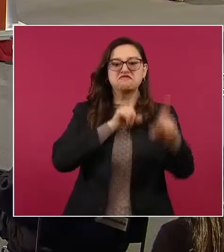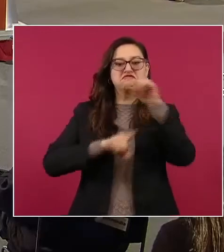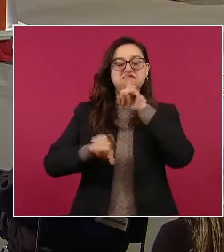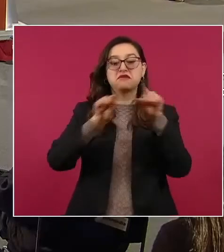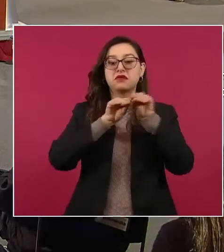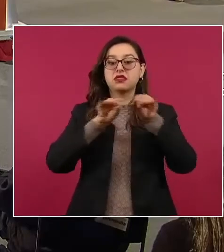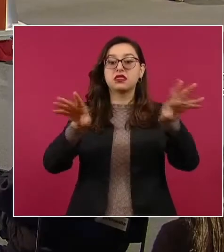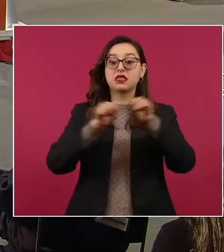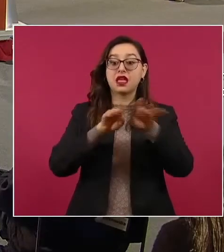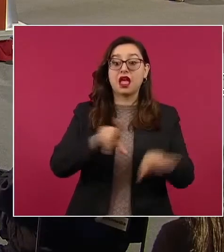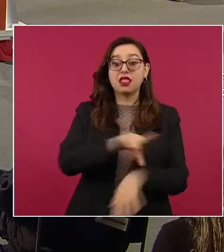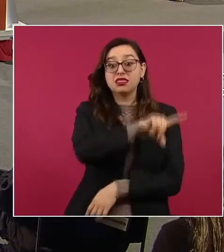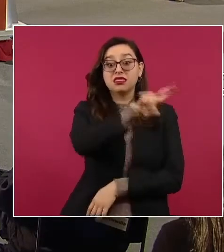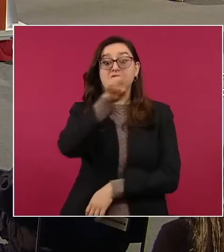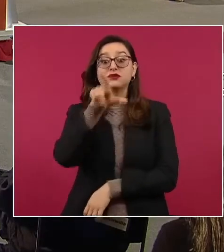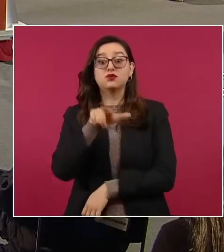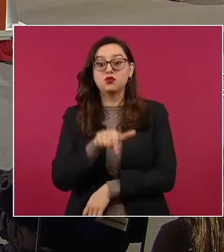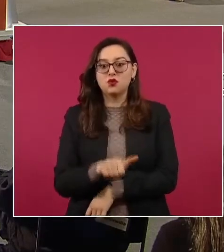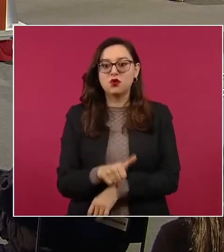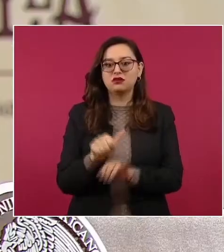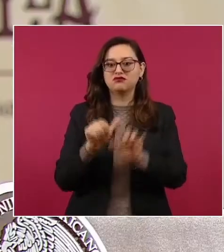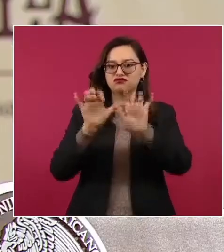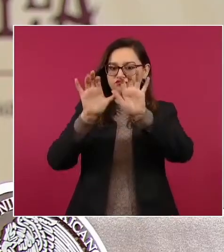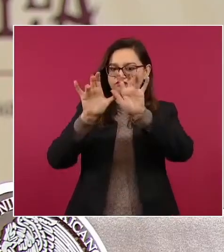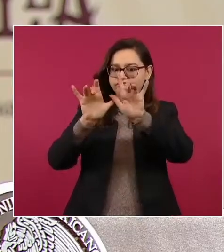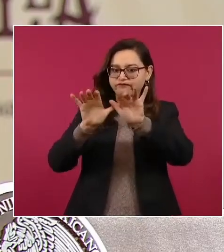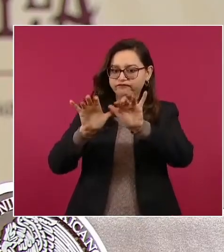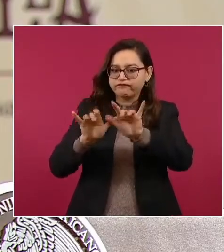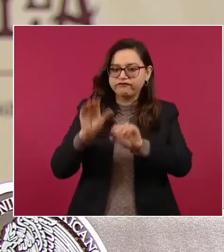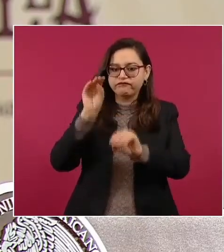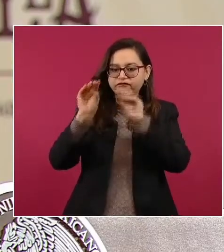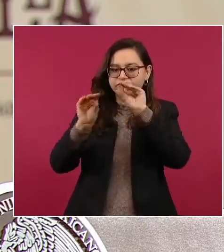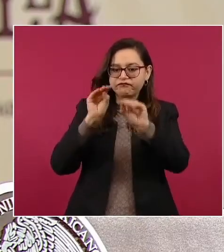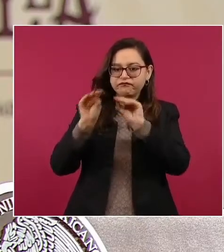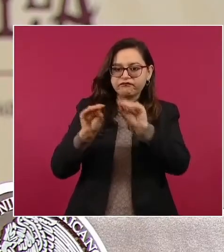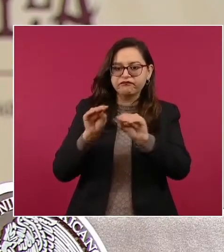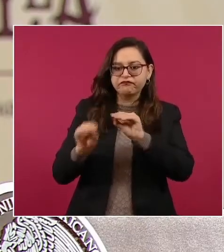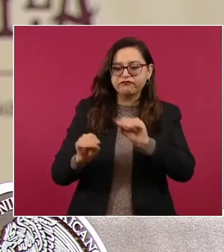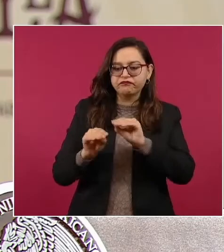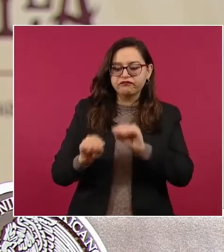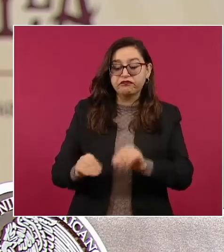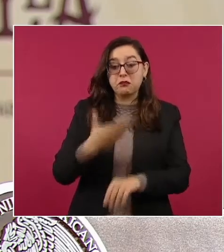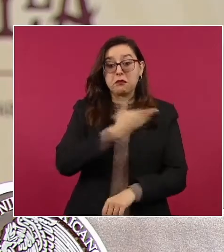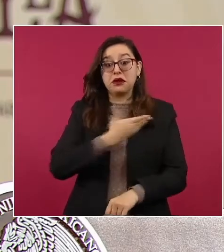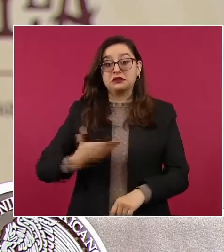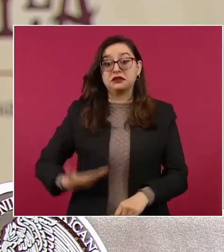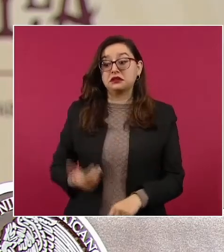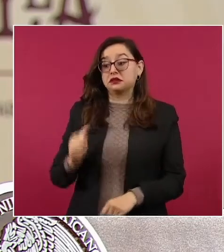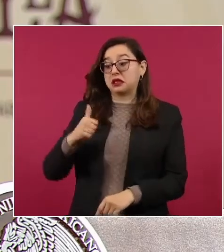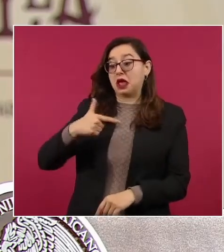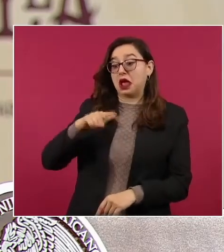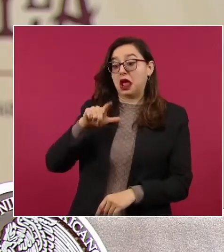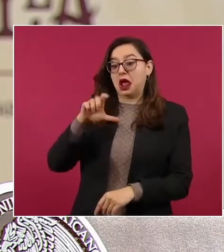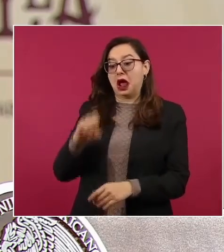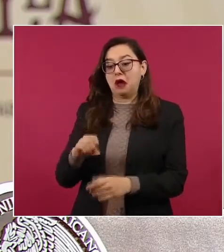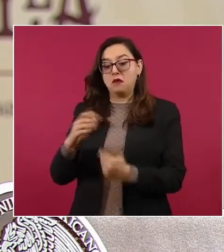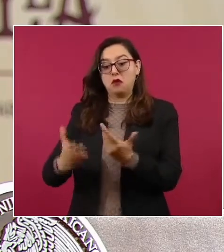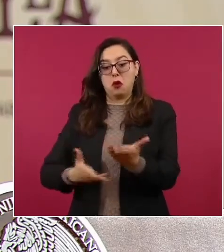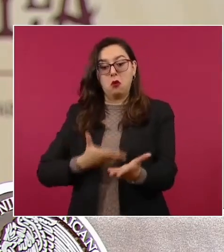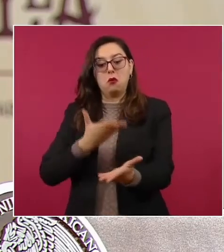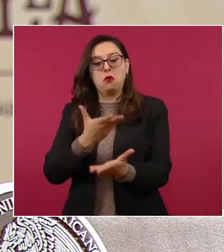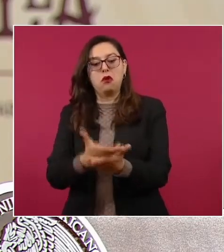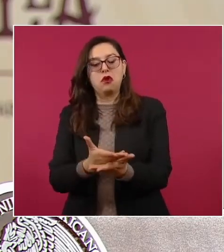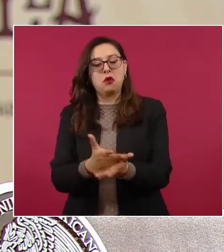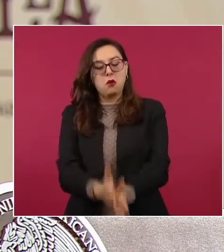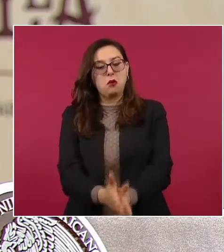que supuestamente el presidente López Obrador le pedía al titular de la Unidad de Inteligencia Financiera, Pablo Gómez, revisar los